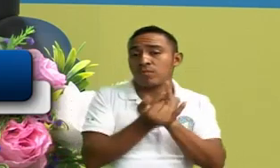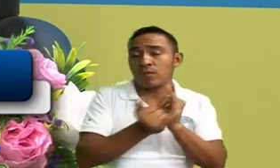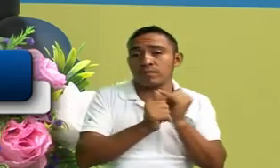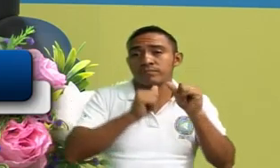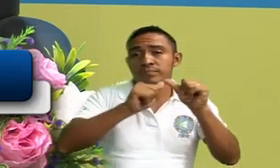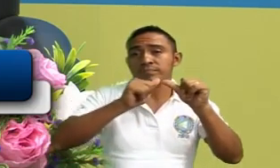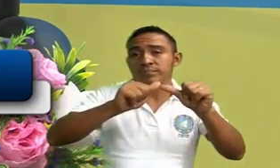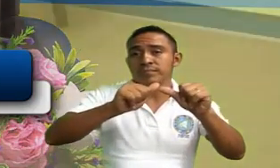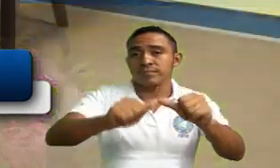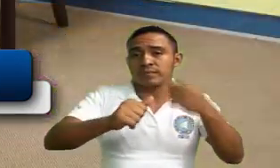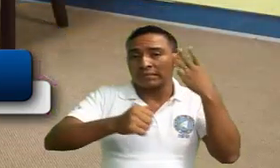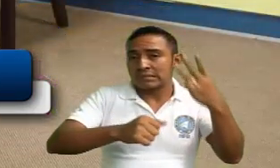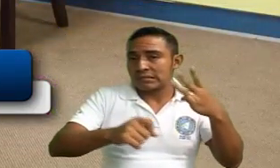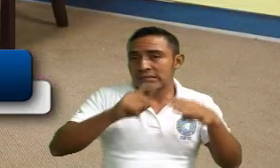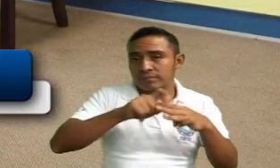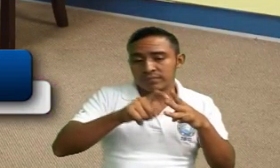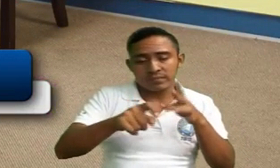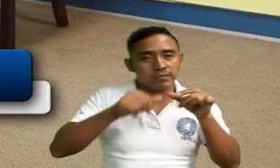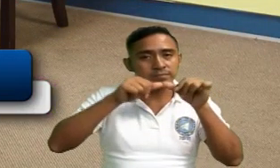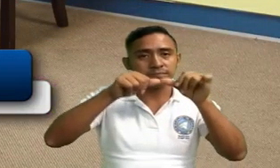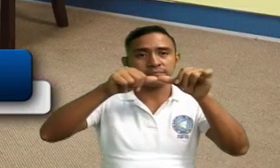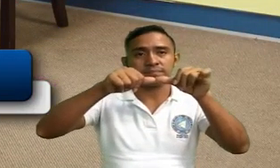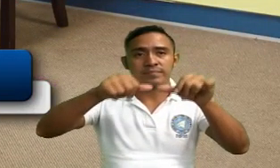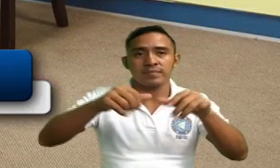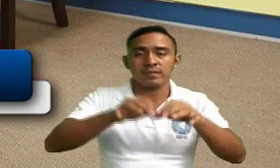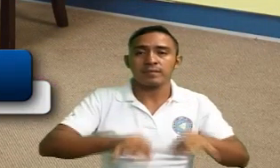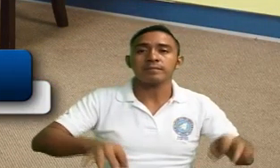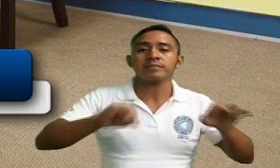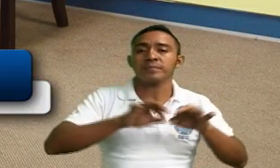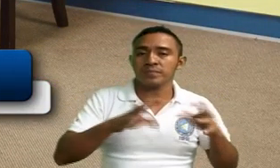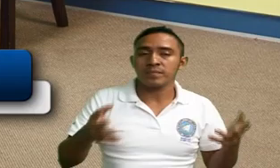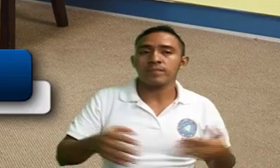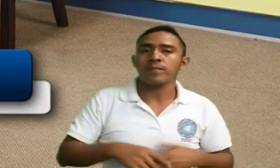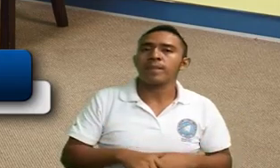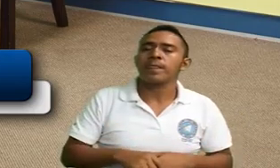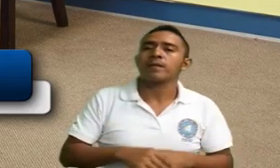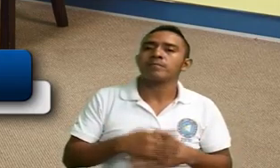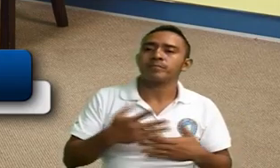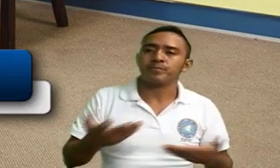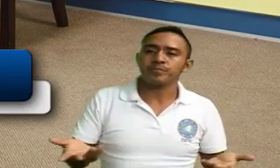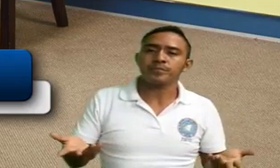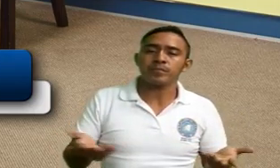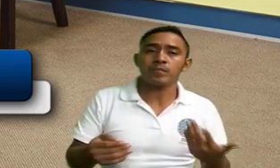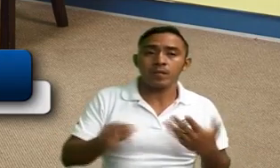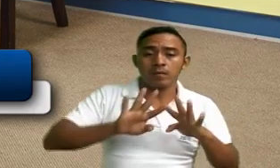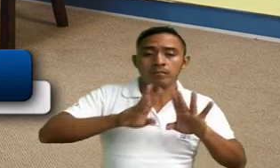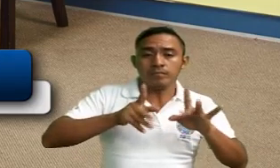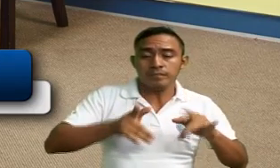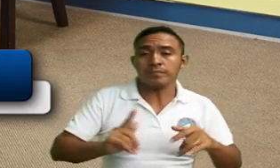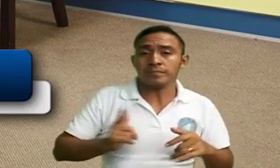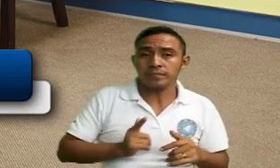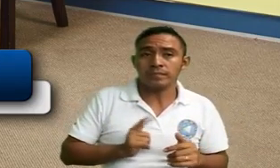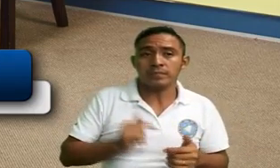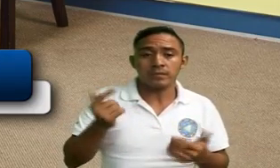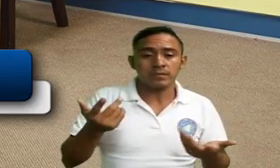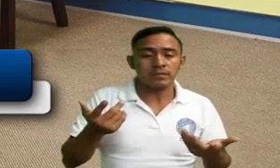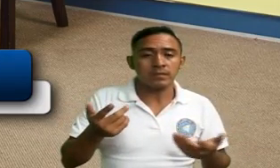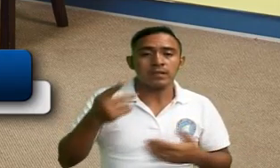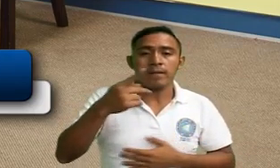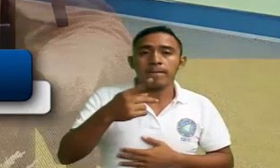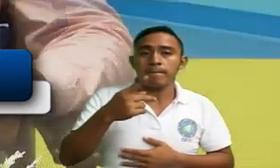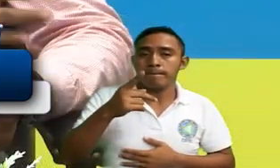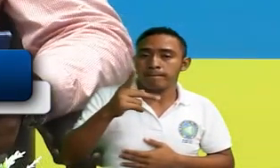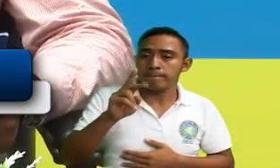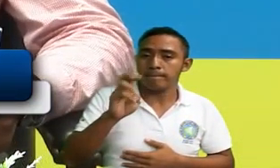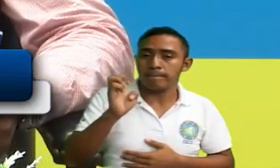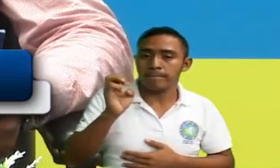consecutiva, al menos 3 meses de forma consecutiva. Importante dejar claro eso. Así ahora, es. Doctora, si una mujer sabe que tiene síndrome premenstrual, ¿hay